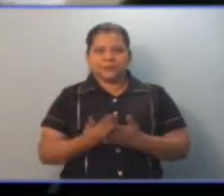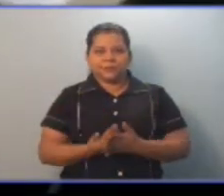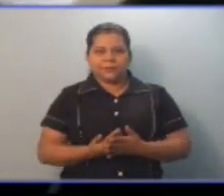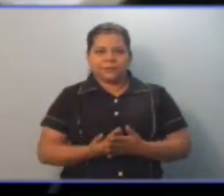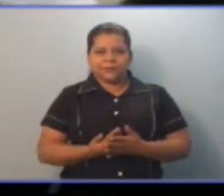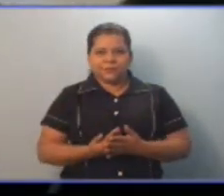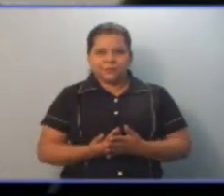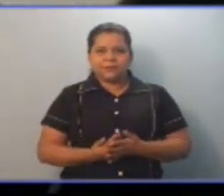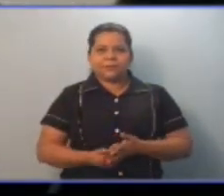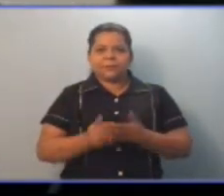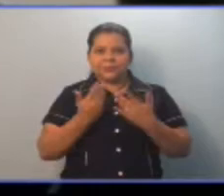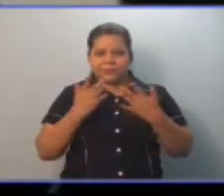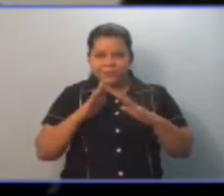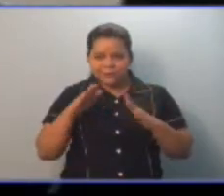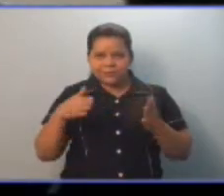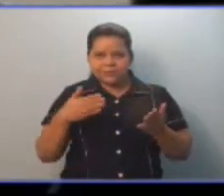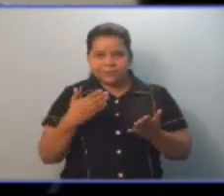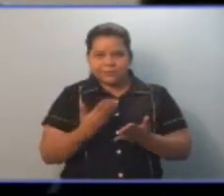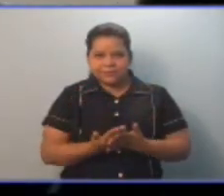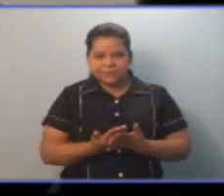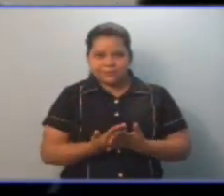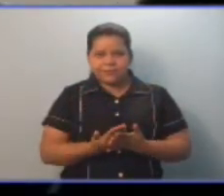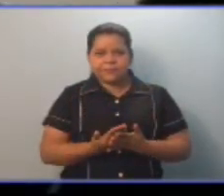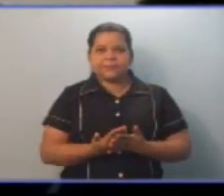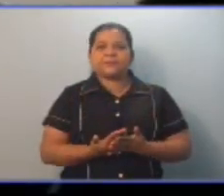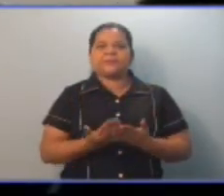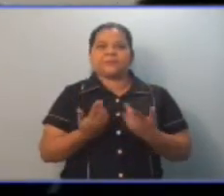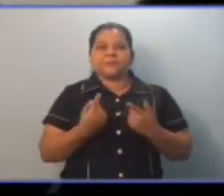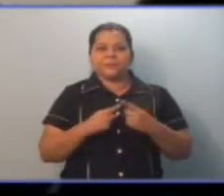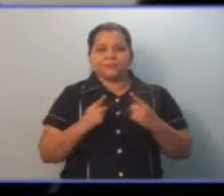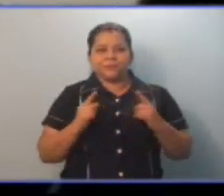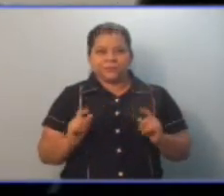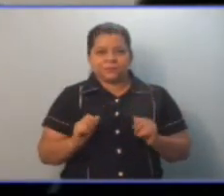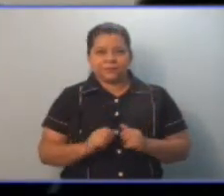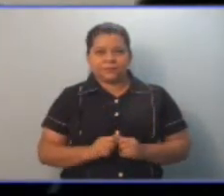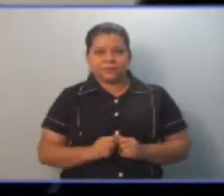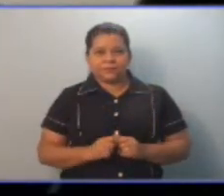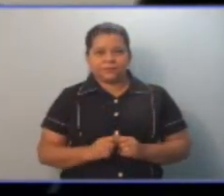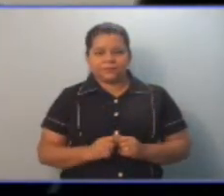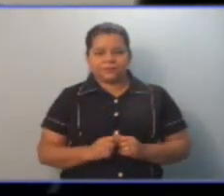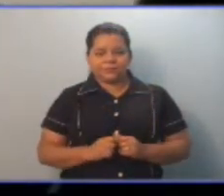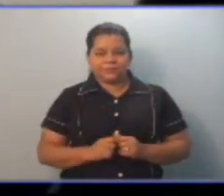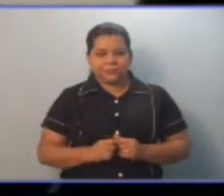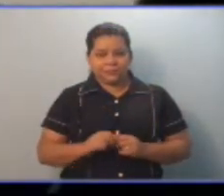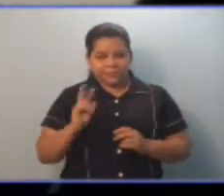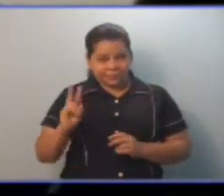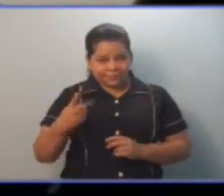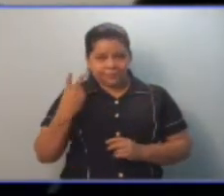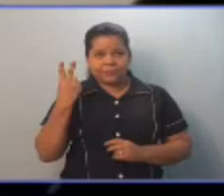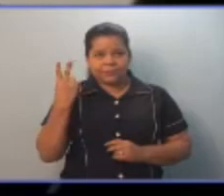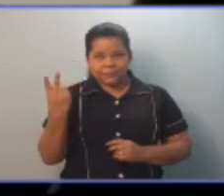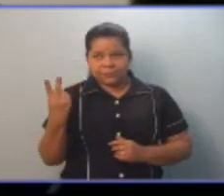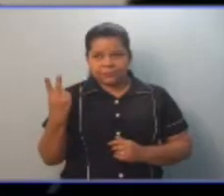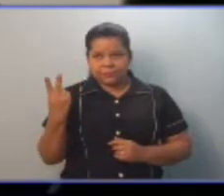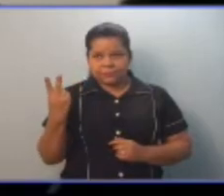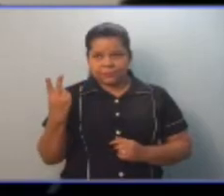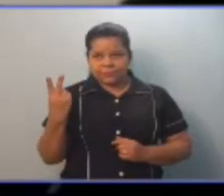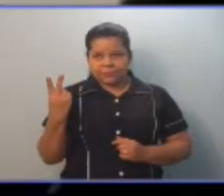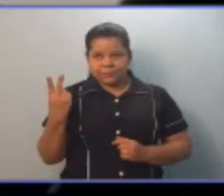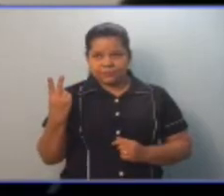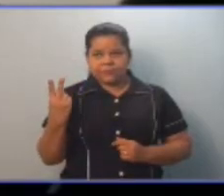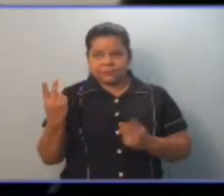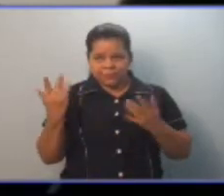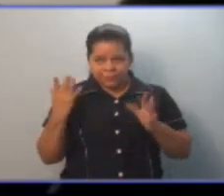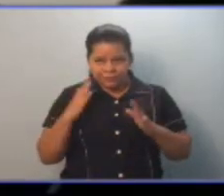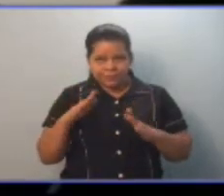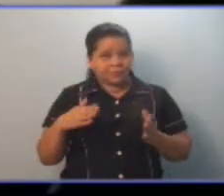Ciudadanos por una corte independiente es la siguiente: ¿qué le parece el actual funcionamiento